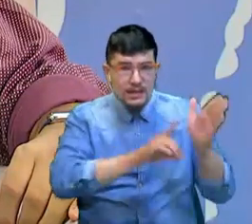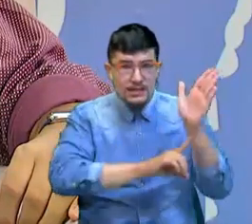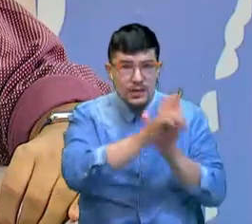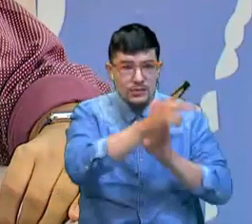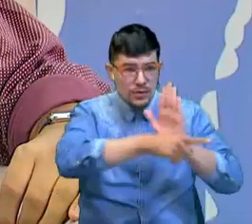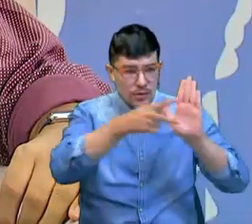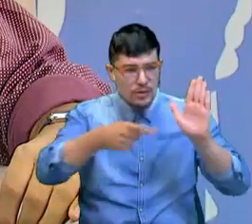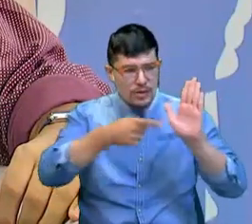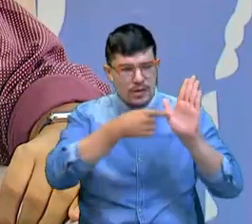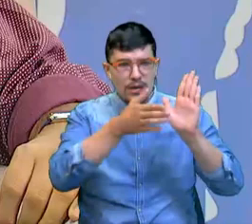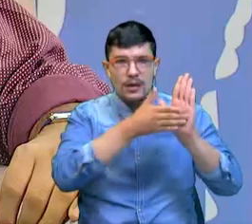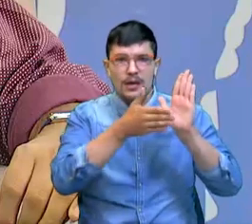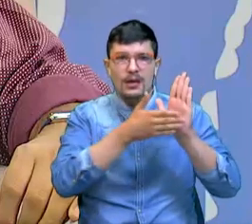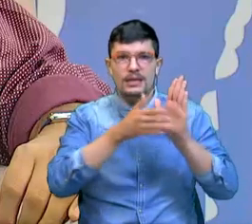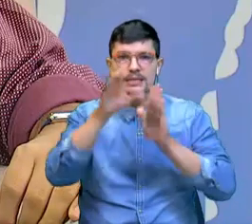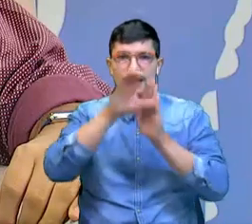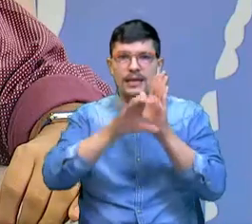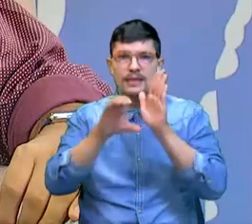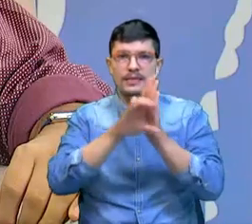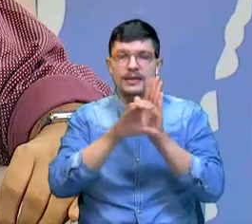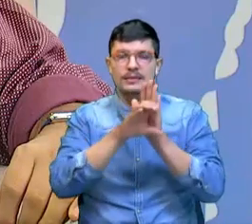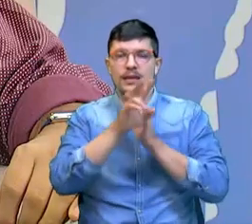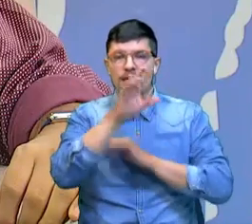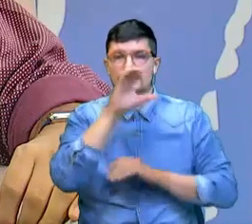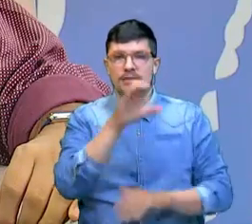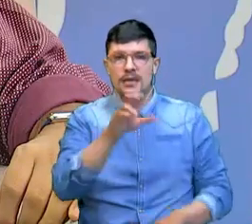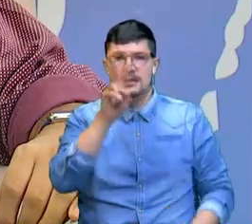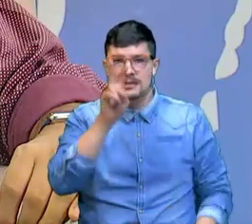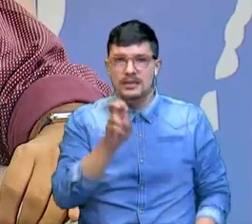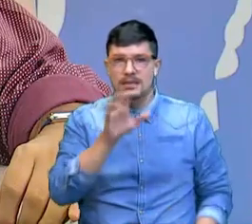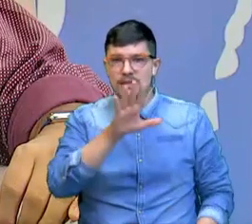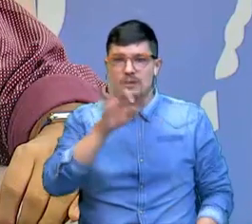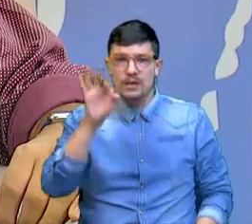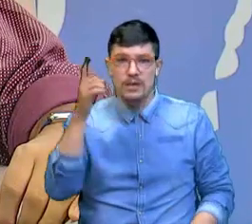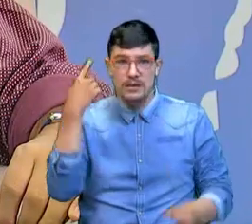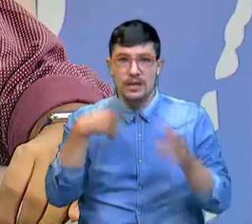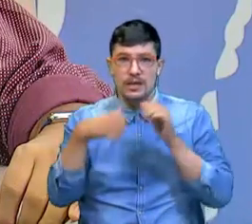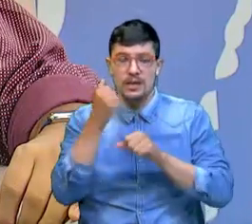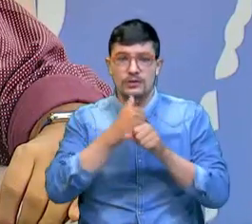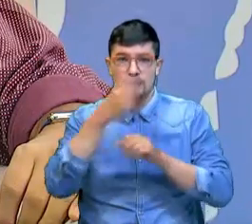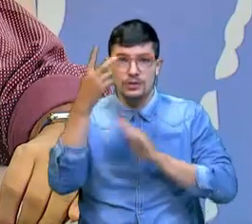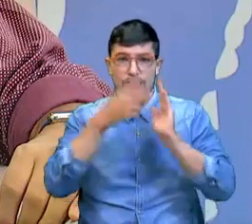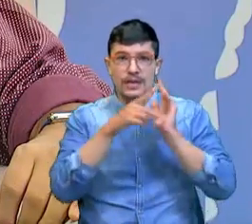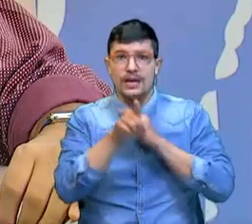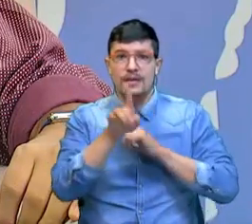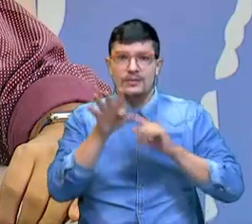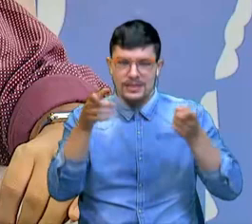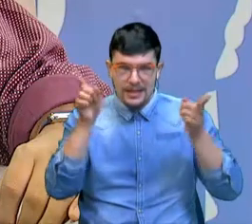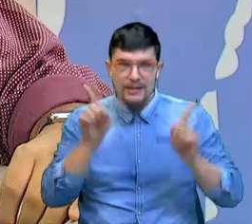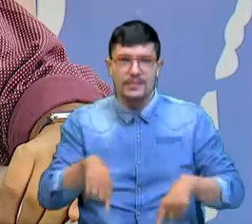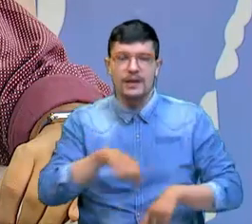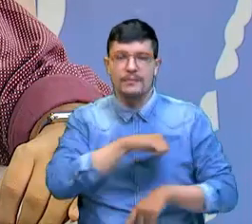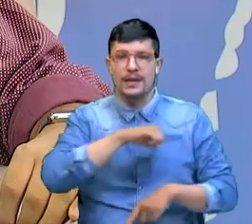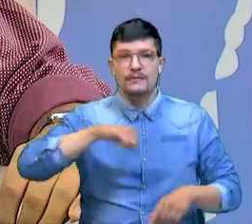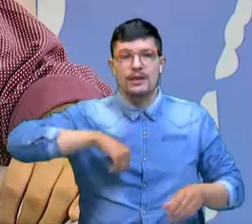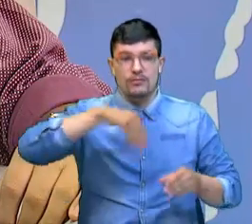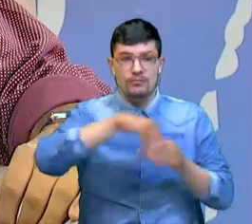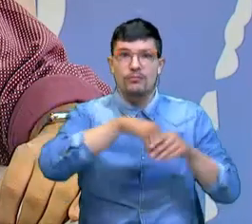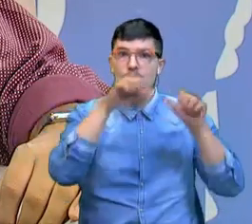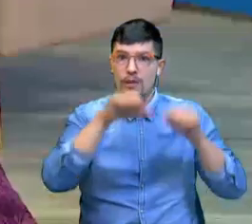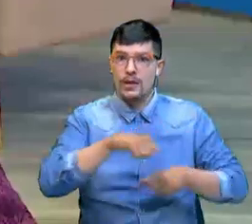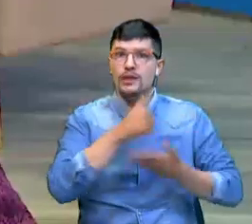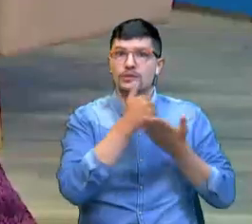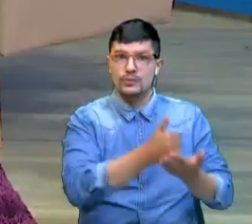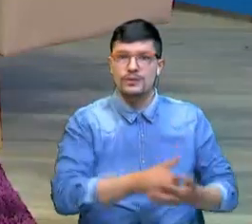constitucional, sentencia C758 de 2014, también procede en el fondo privado. Ajá.